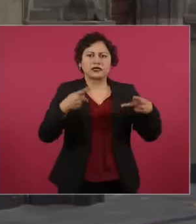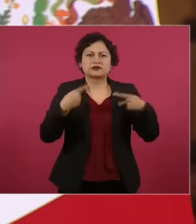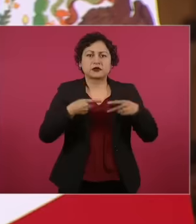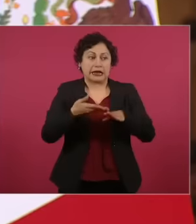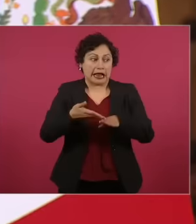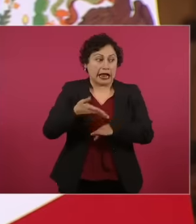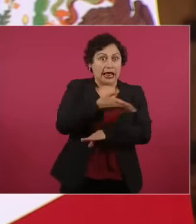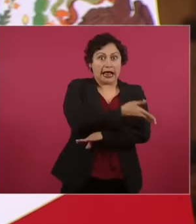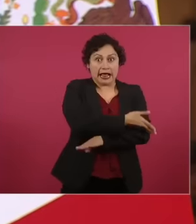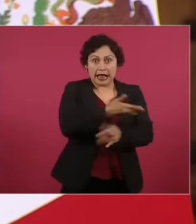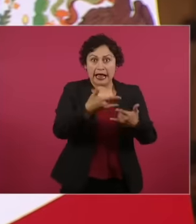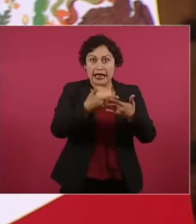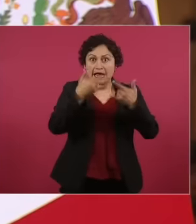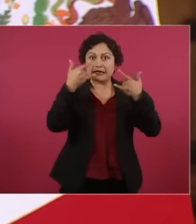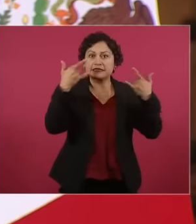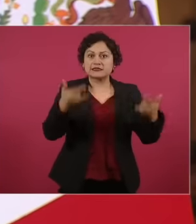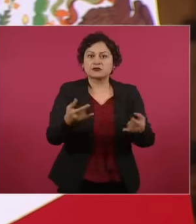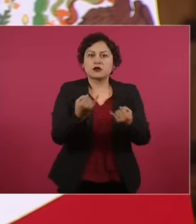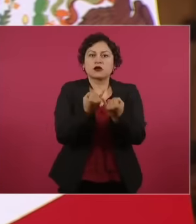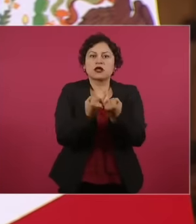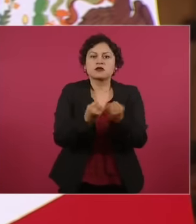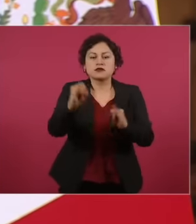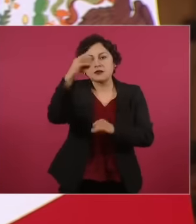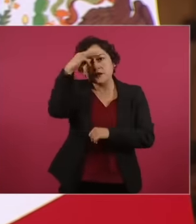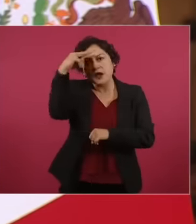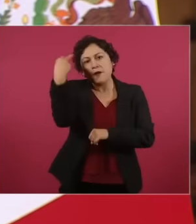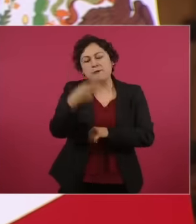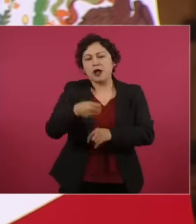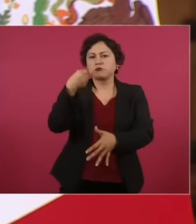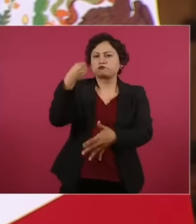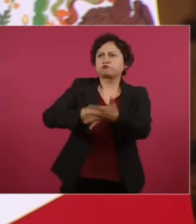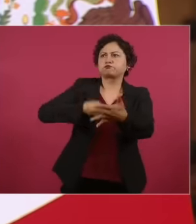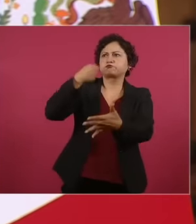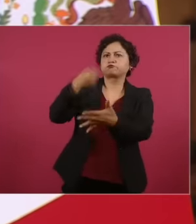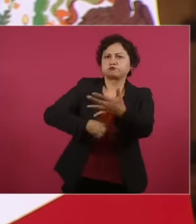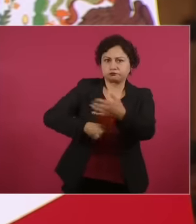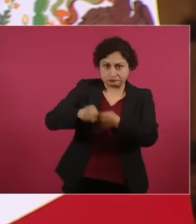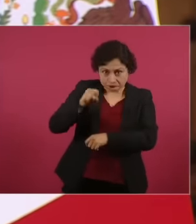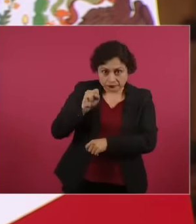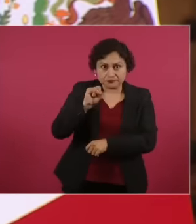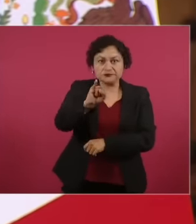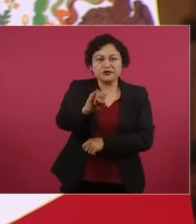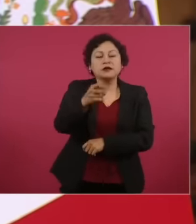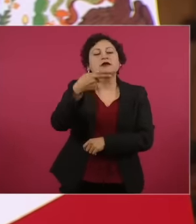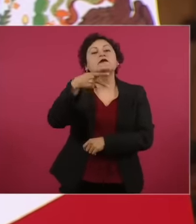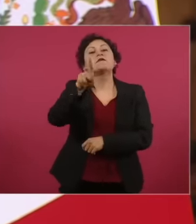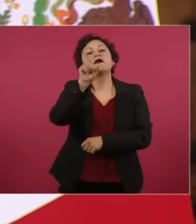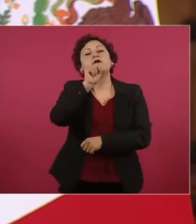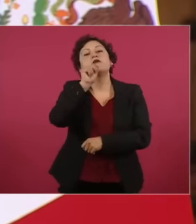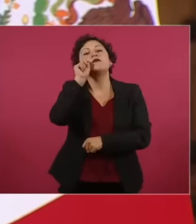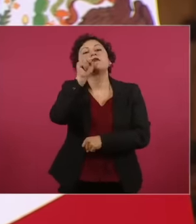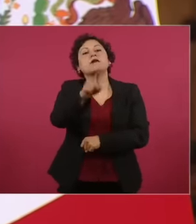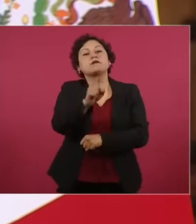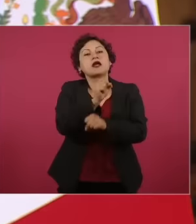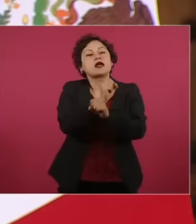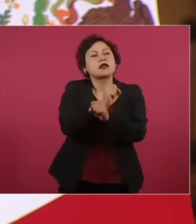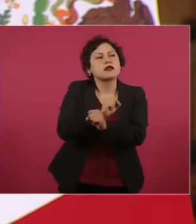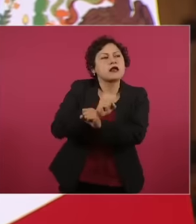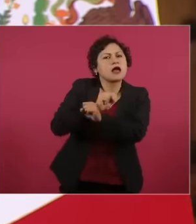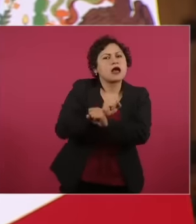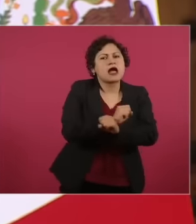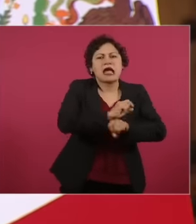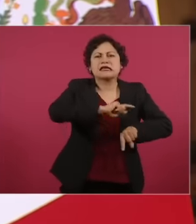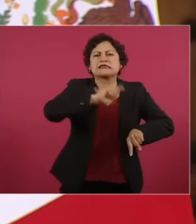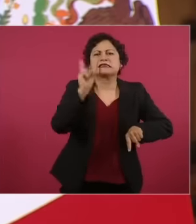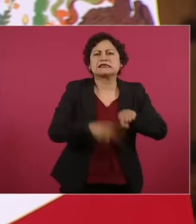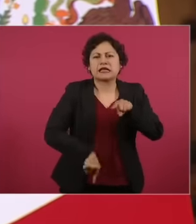sino también por la abolición de la esclavitud y en contra de la